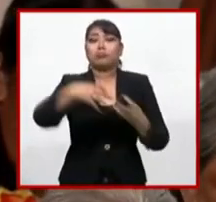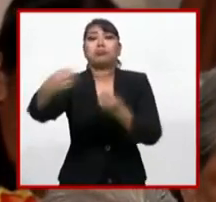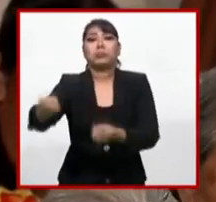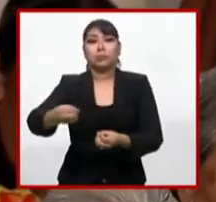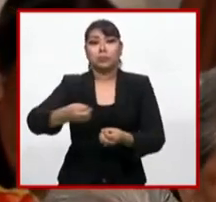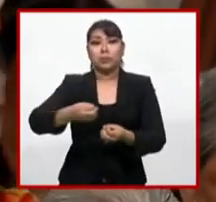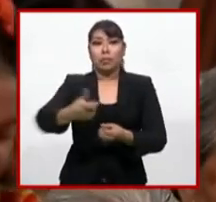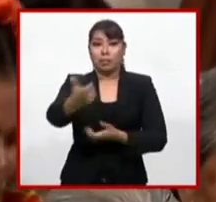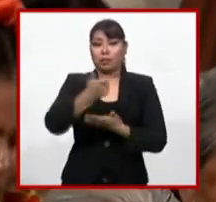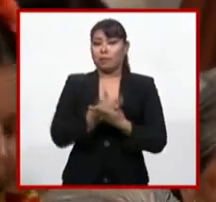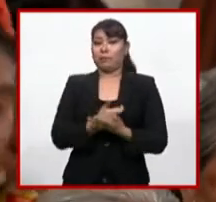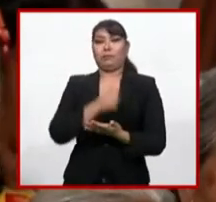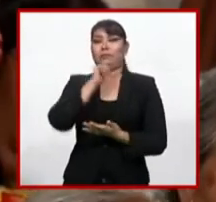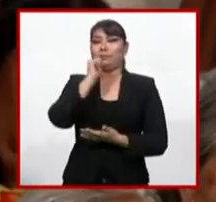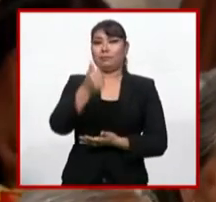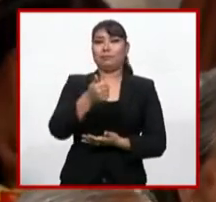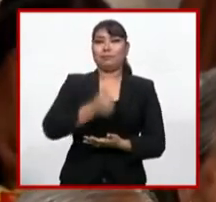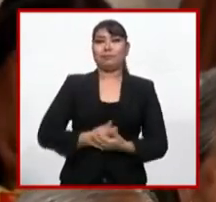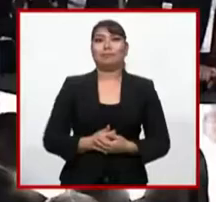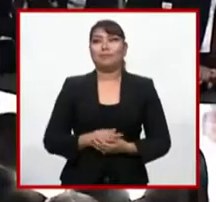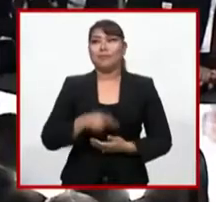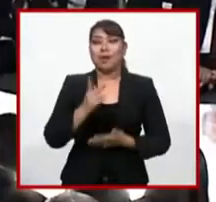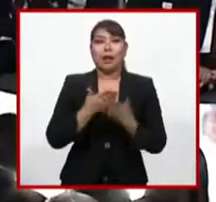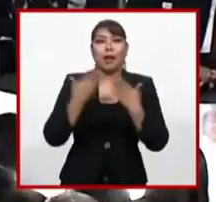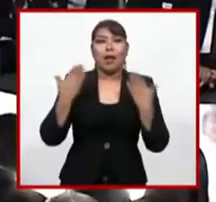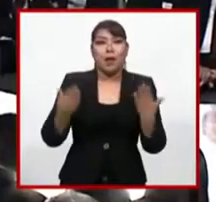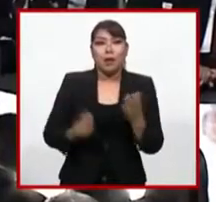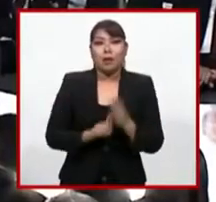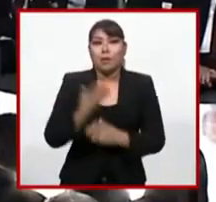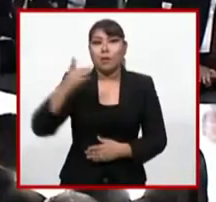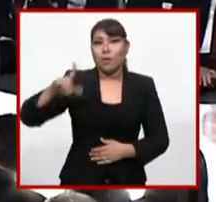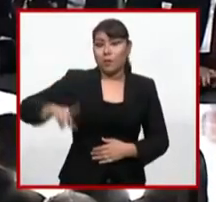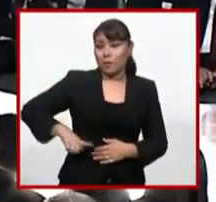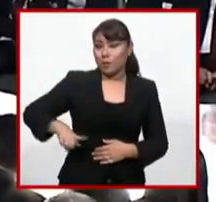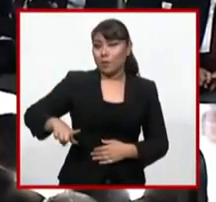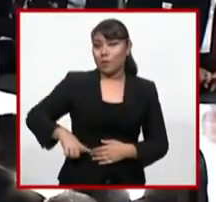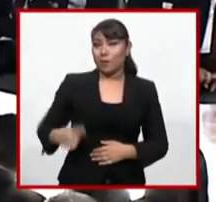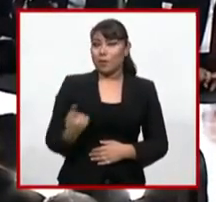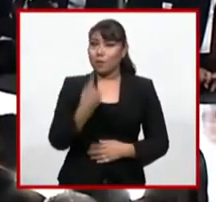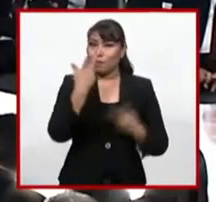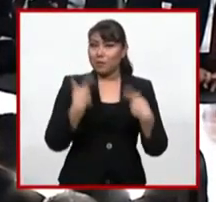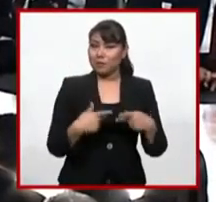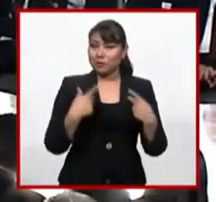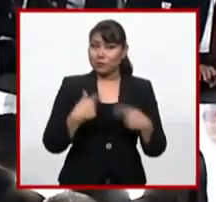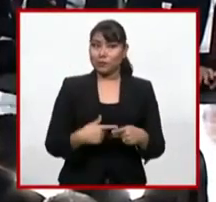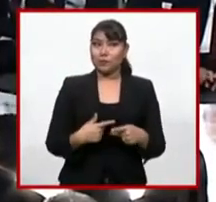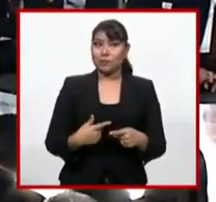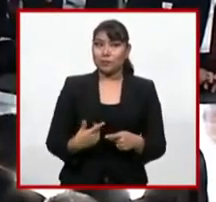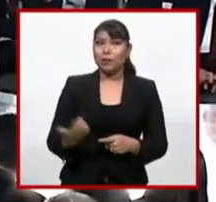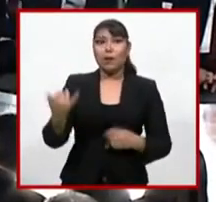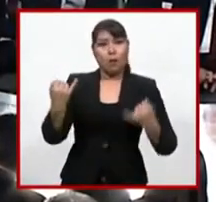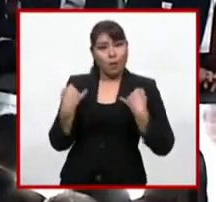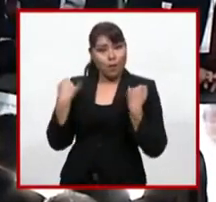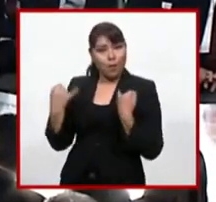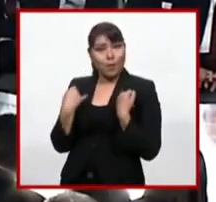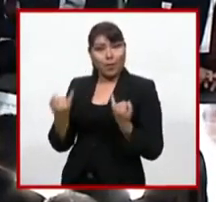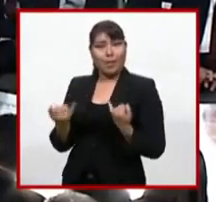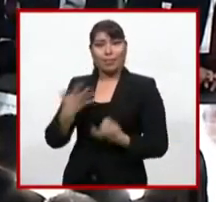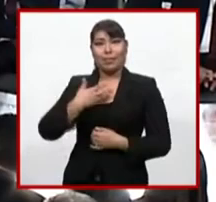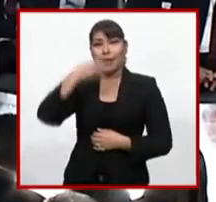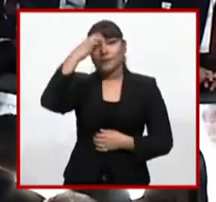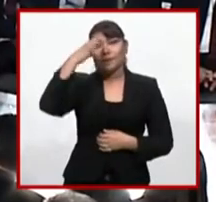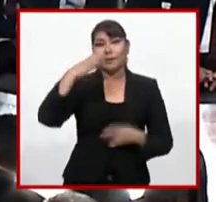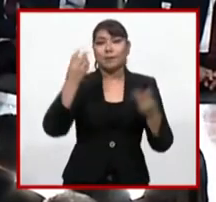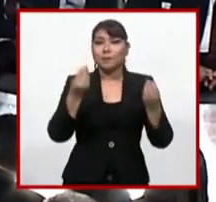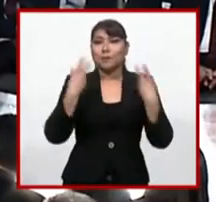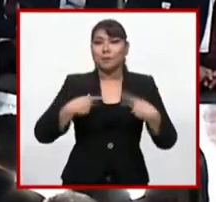arcas. Pero qué bueno que ahora regresó una persona que tiene primero la juventud. Mucha gente le tenía